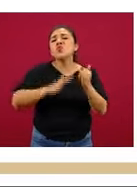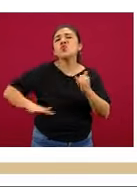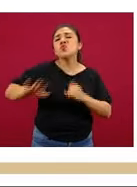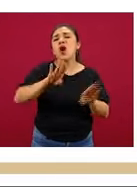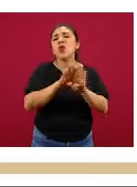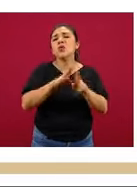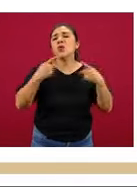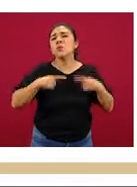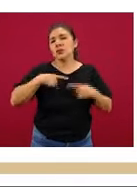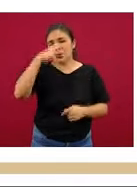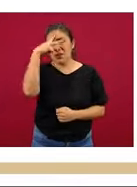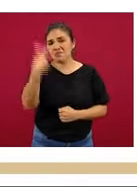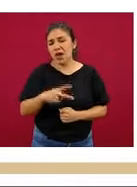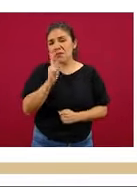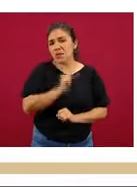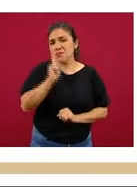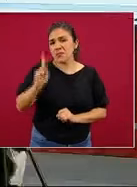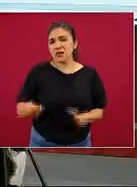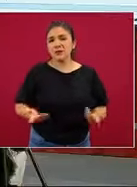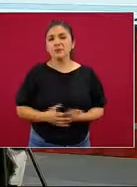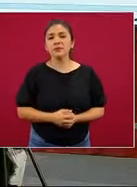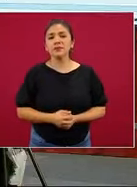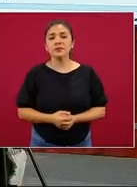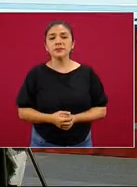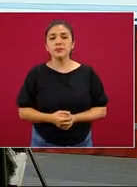de nuestra población mexicana. La siguiente.